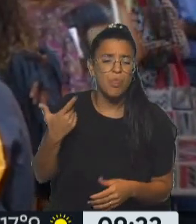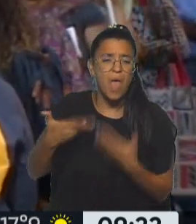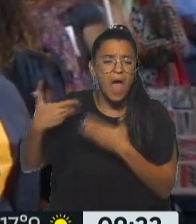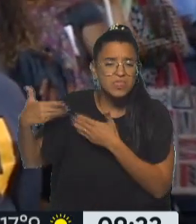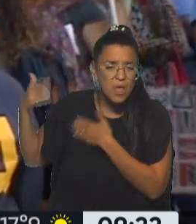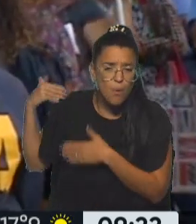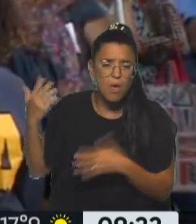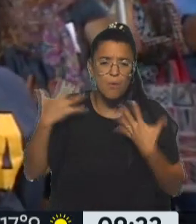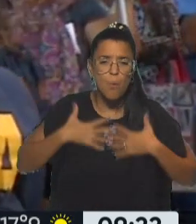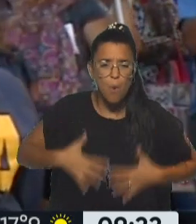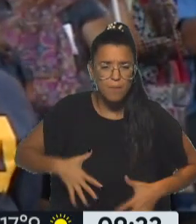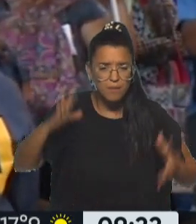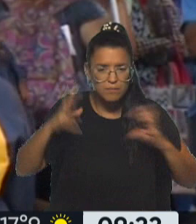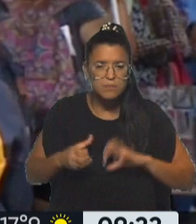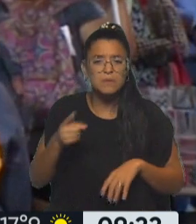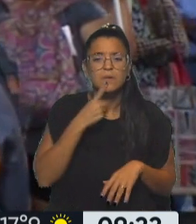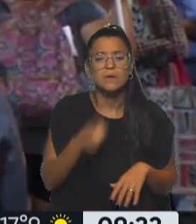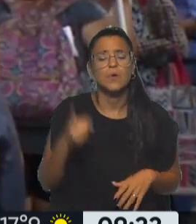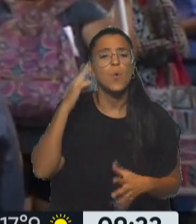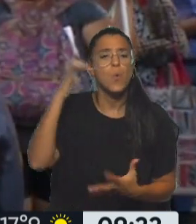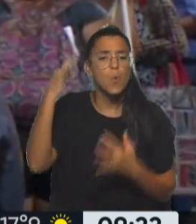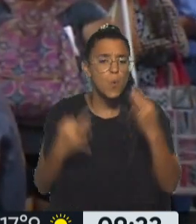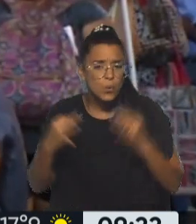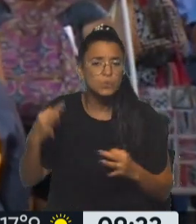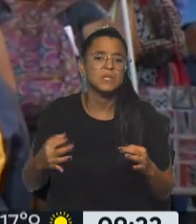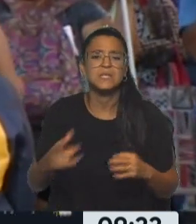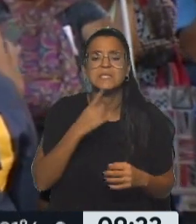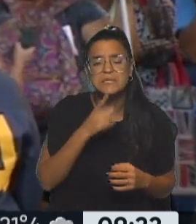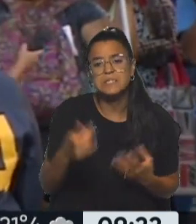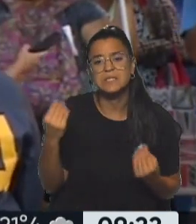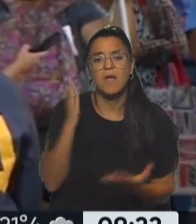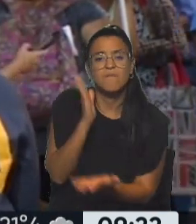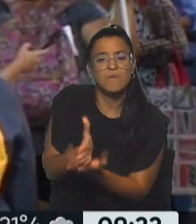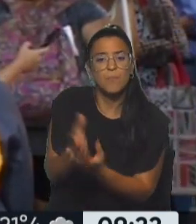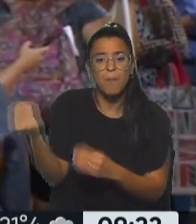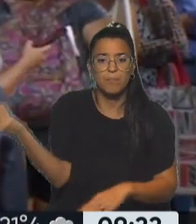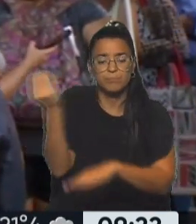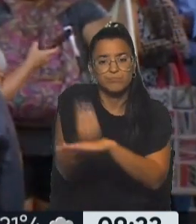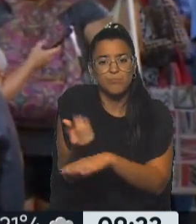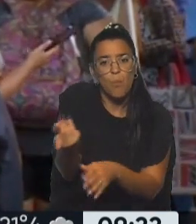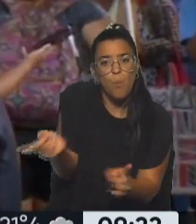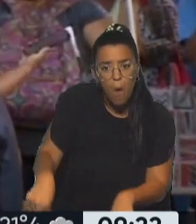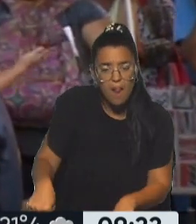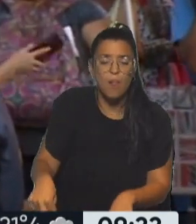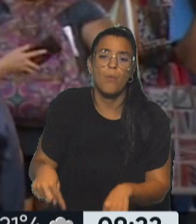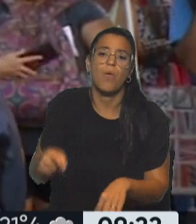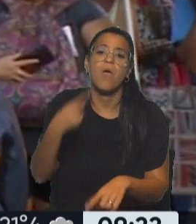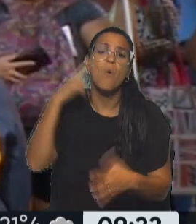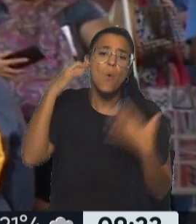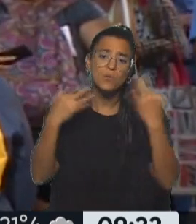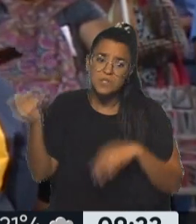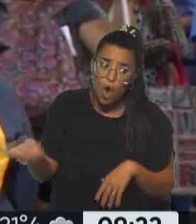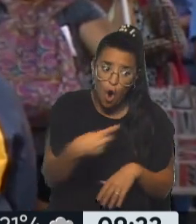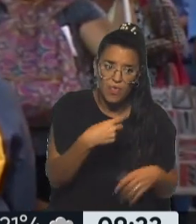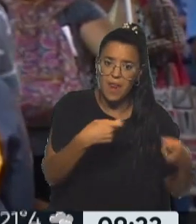consecuencias y secuelas en sus cuerpos. La justicia tiene un fallo favorable por su reinstalación, ¿no? La justicia le está ordenando a